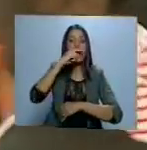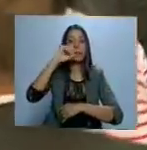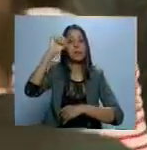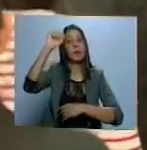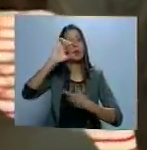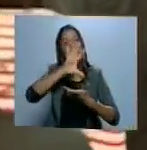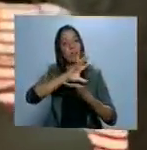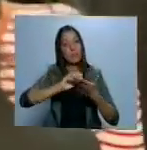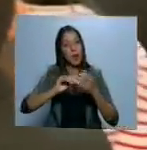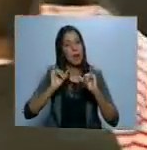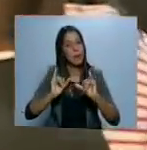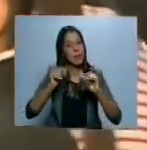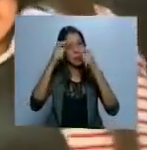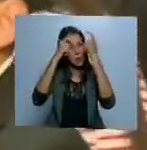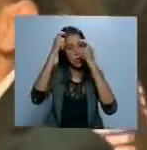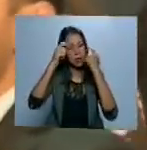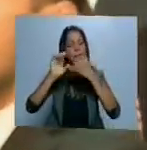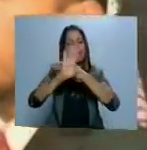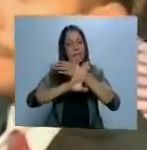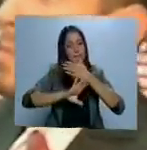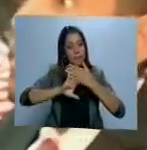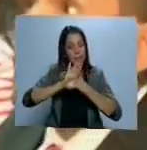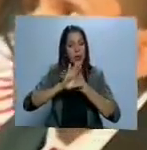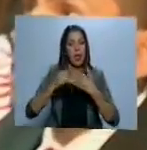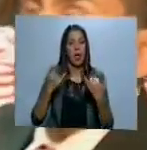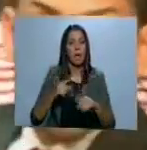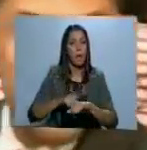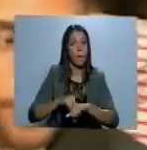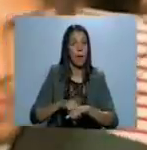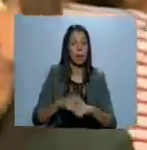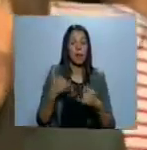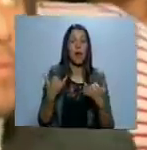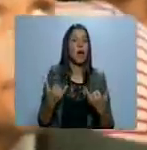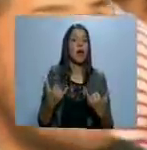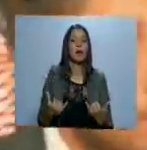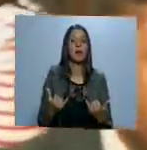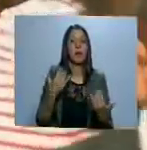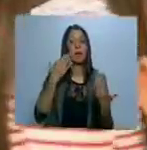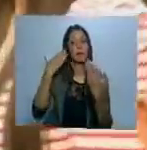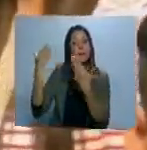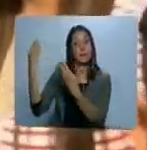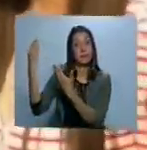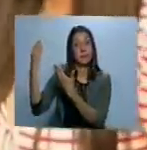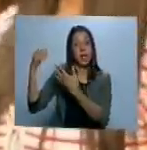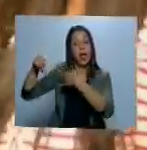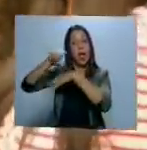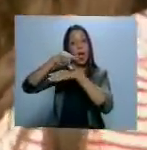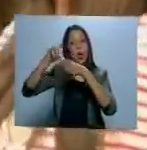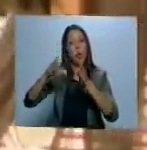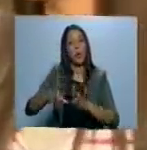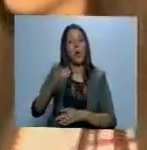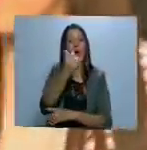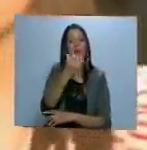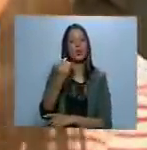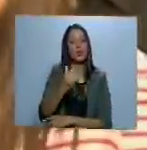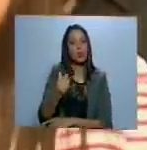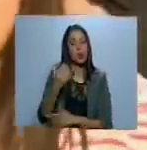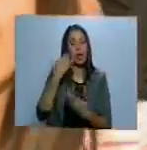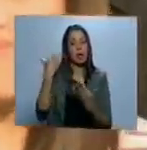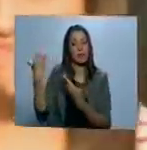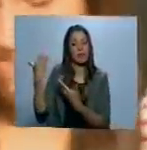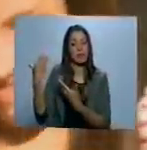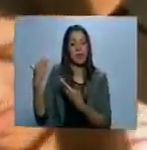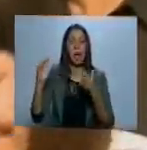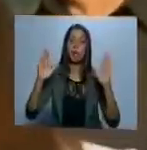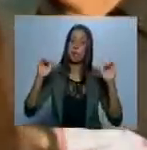Nicolás Maduro Moros. En este momento vemos que el gobernador electo es despedido por